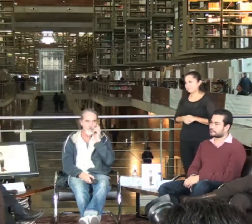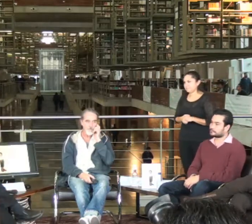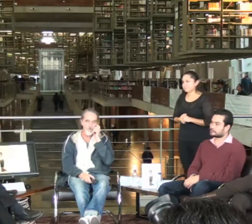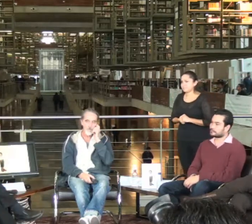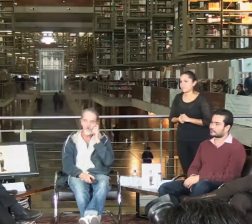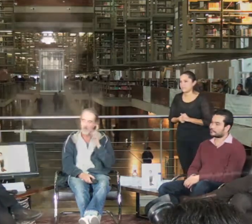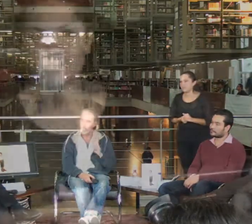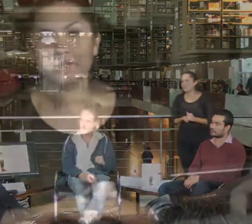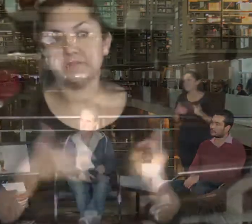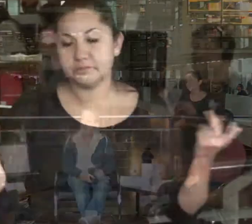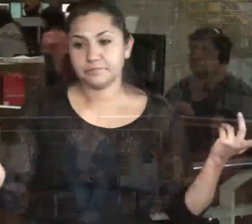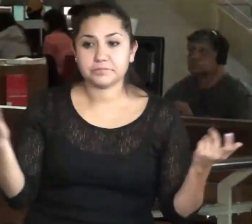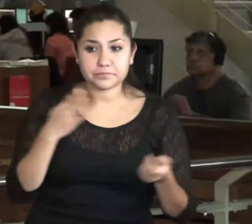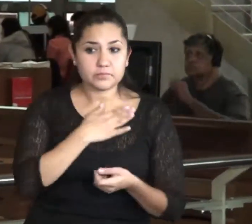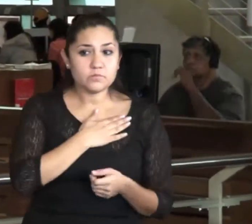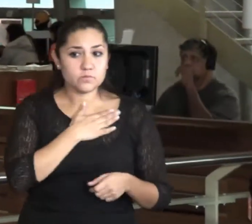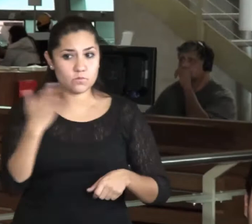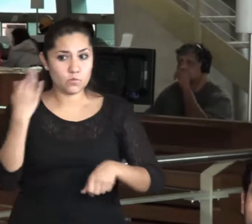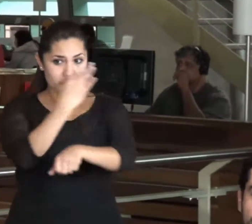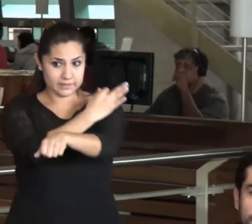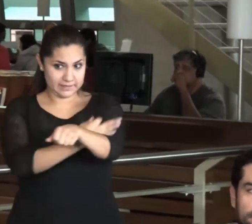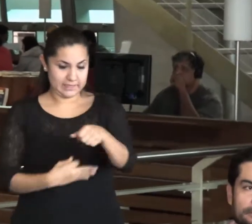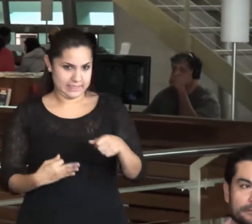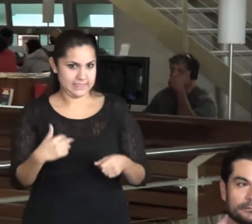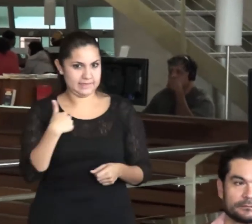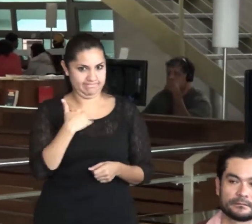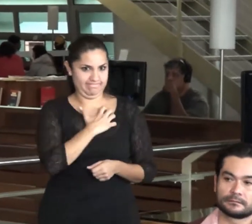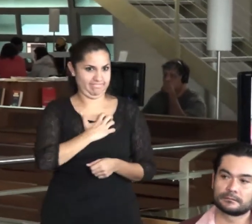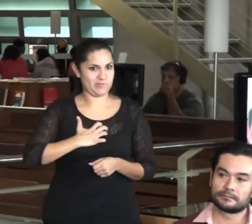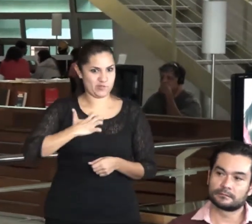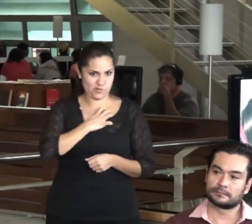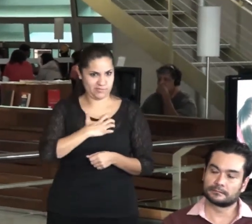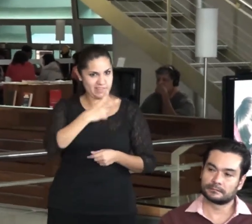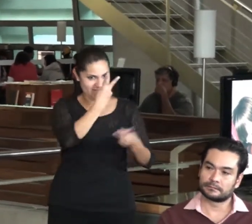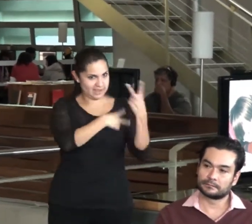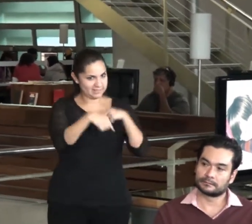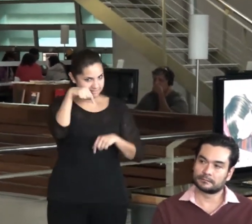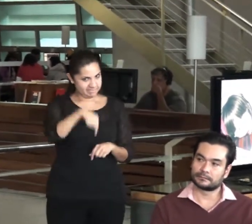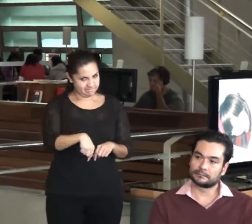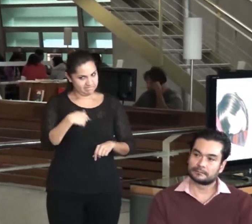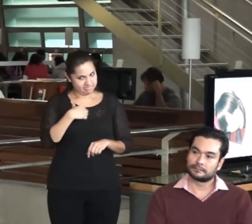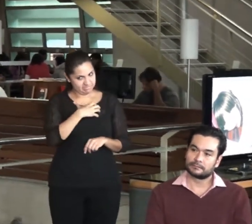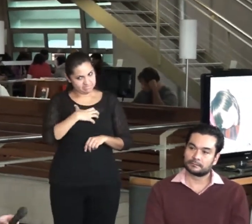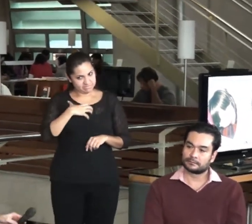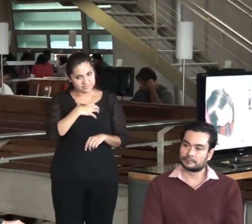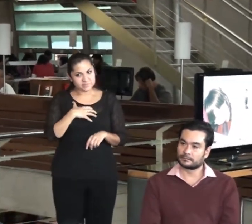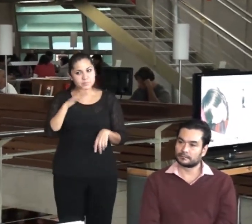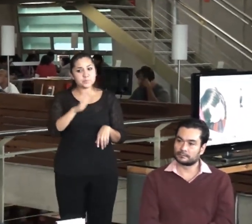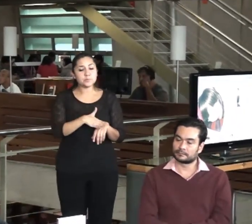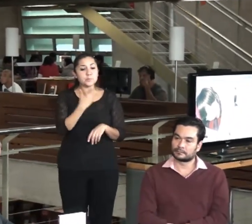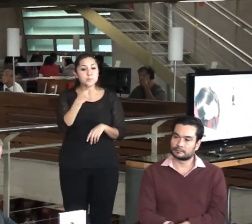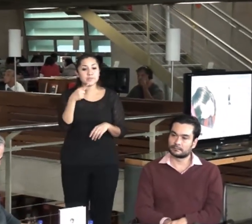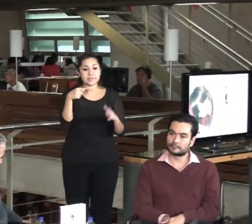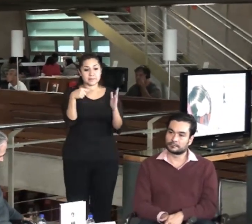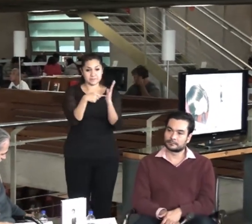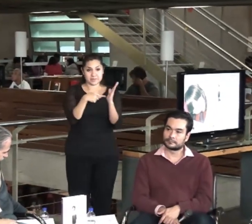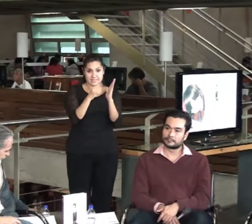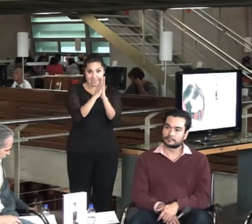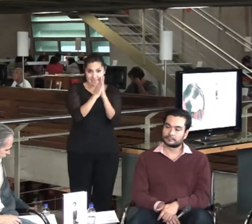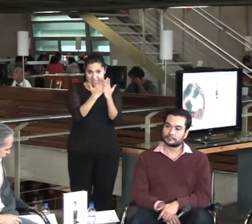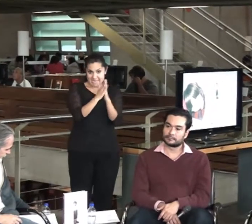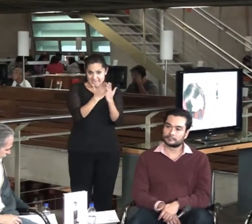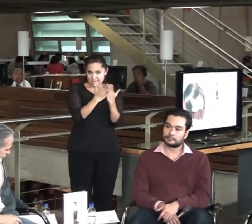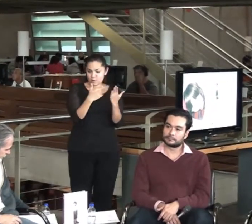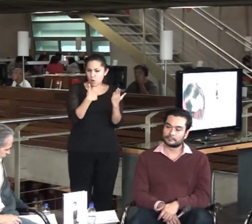muy buenas tardes estoy muy contenta de estar aquí porque este es un libro muy cercano